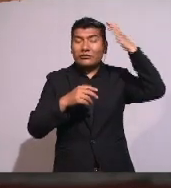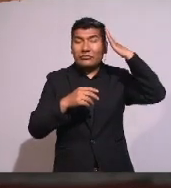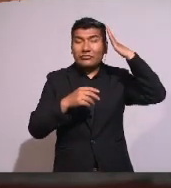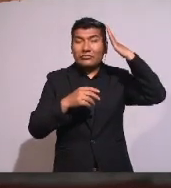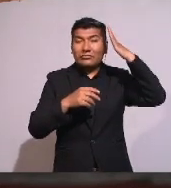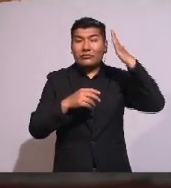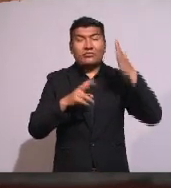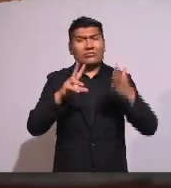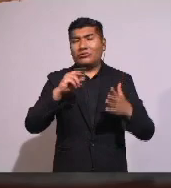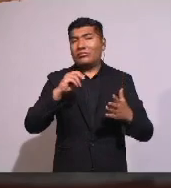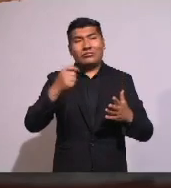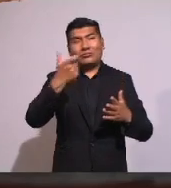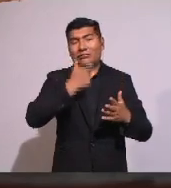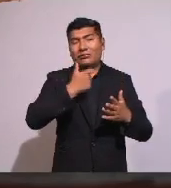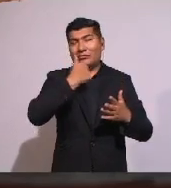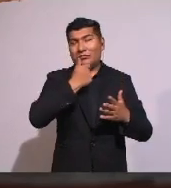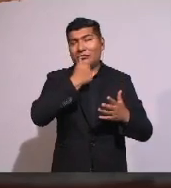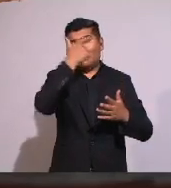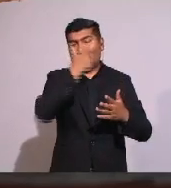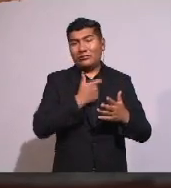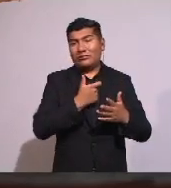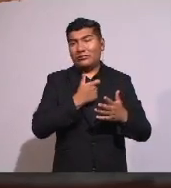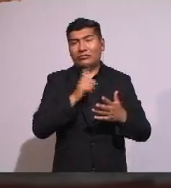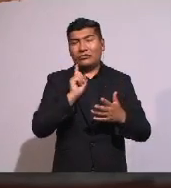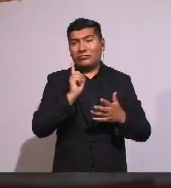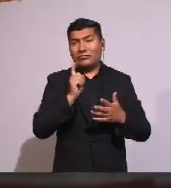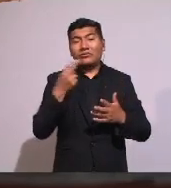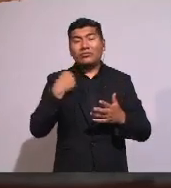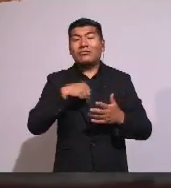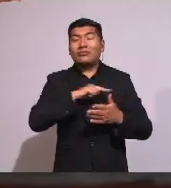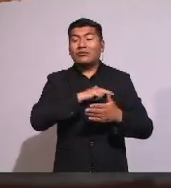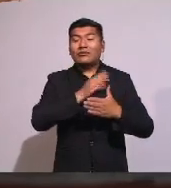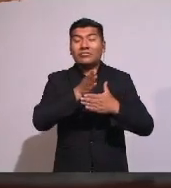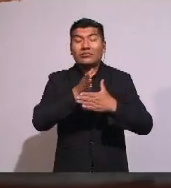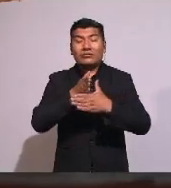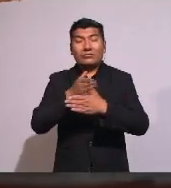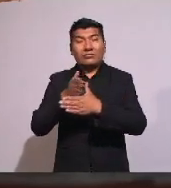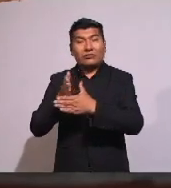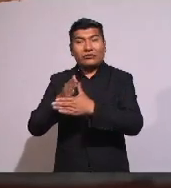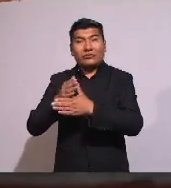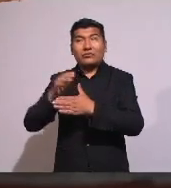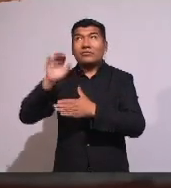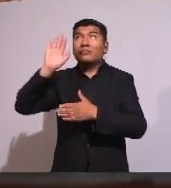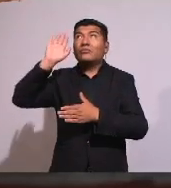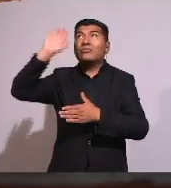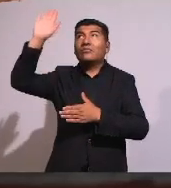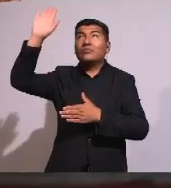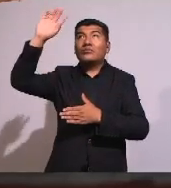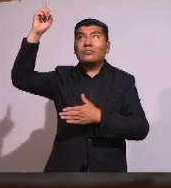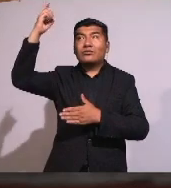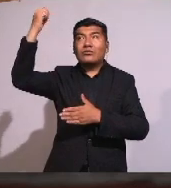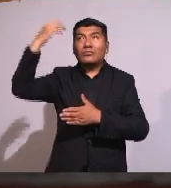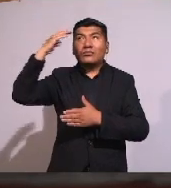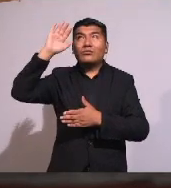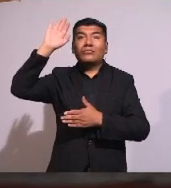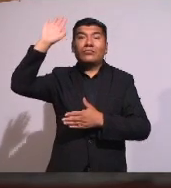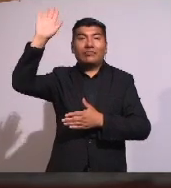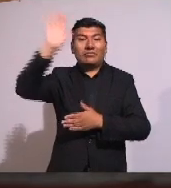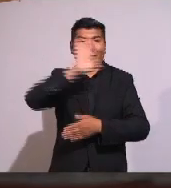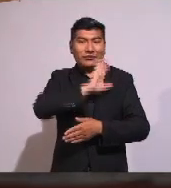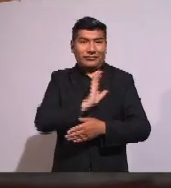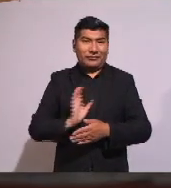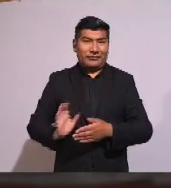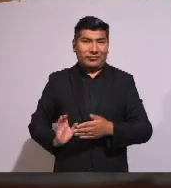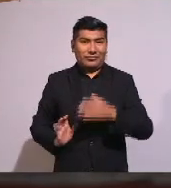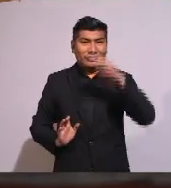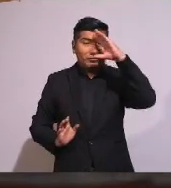Ciertamente no por nosotros mismos, sino porque compartimos la misma luz que es Cristo. Él